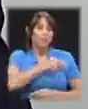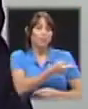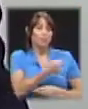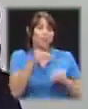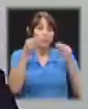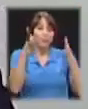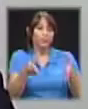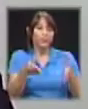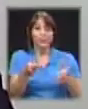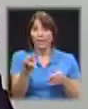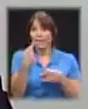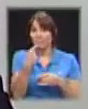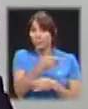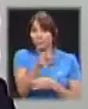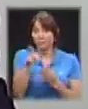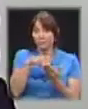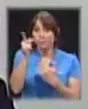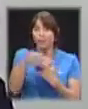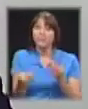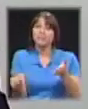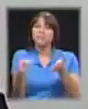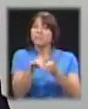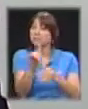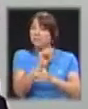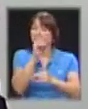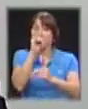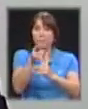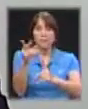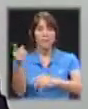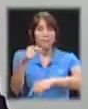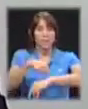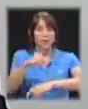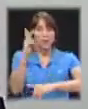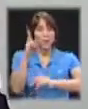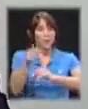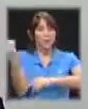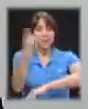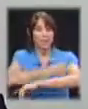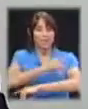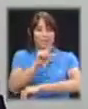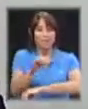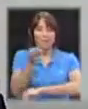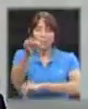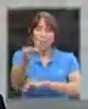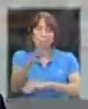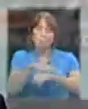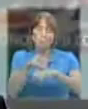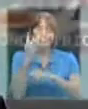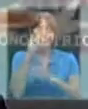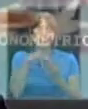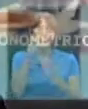programa se repite en las mismas circunstancias y tiempos la semana entrante. Por favor, acompáñenos.